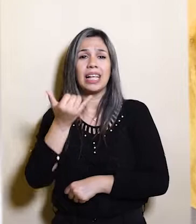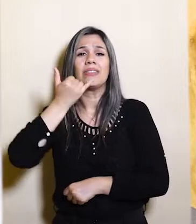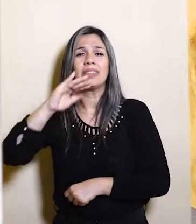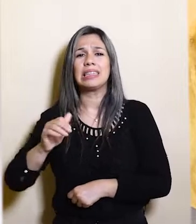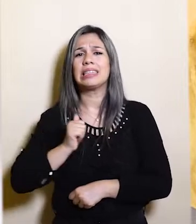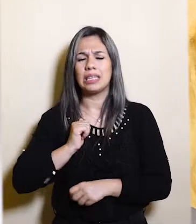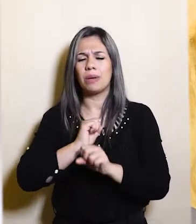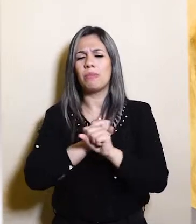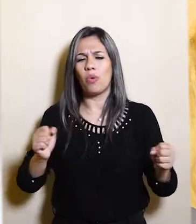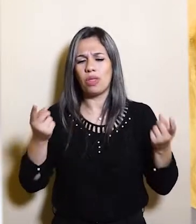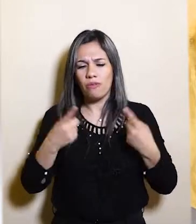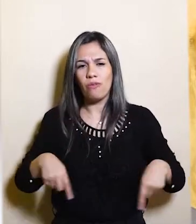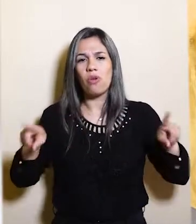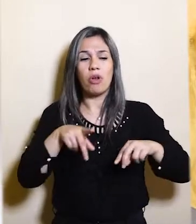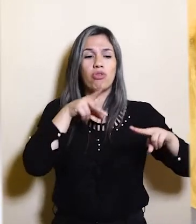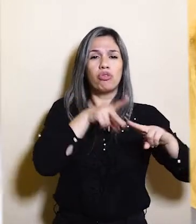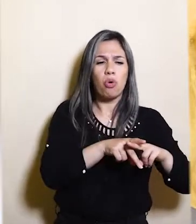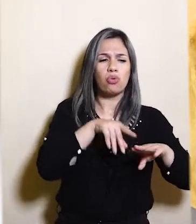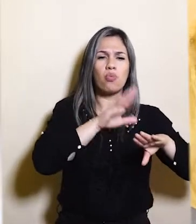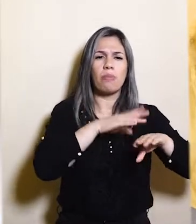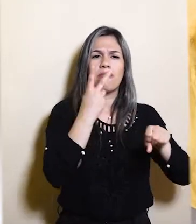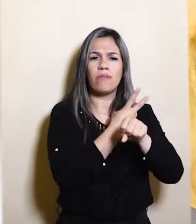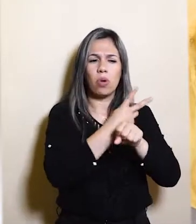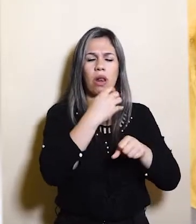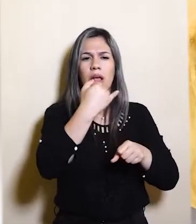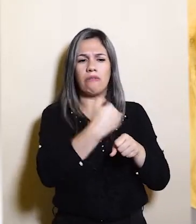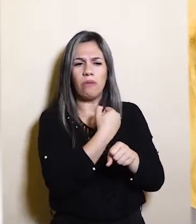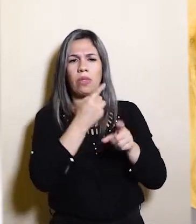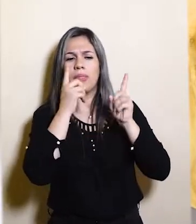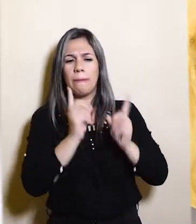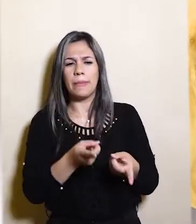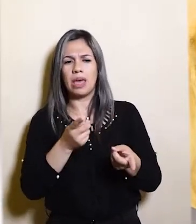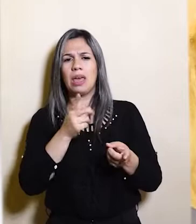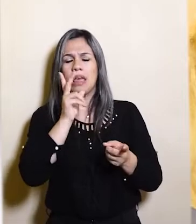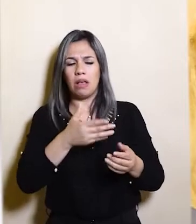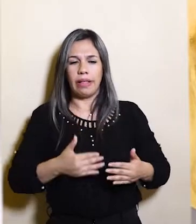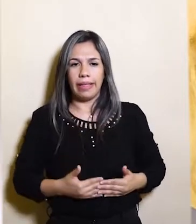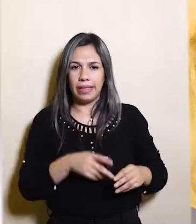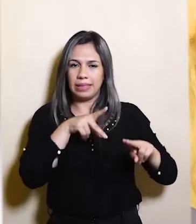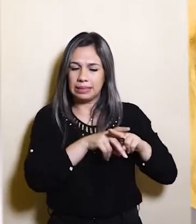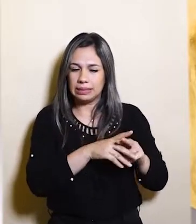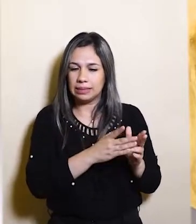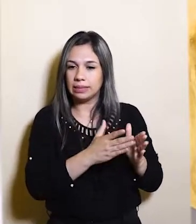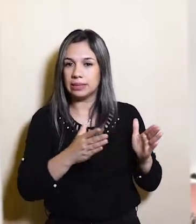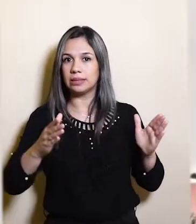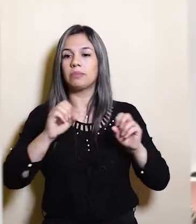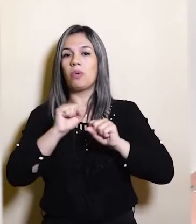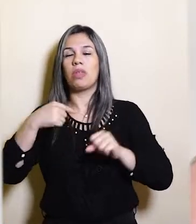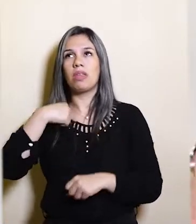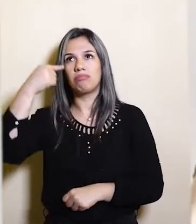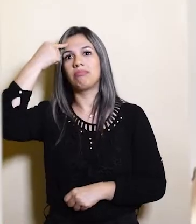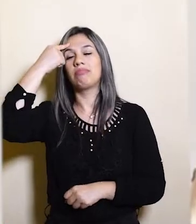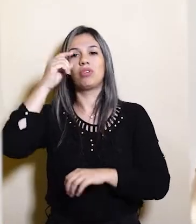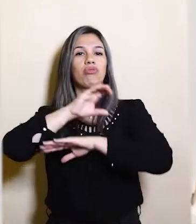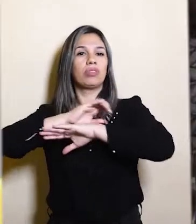ese proyecto que ha sido truncado por la violencia y la maternidad forzada. Y que puedan ser agentes de cambio, como mencionaste en varias oportunidades. Ahí es